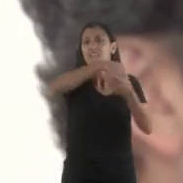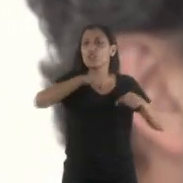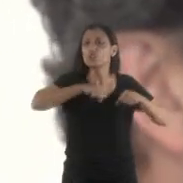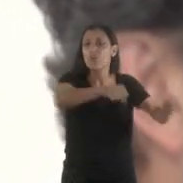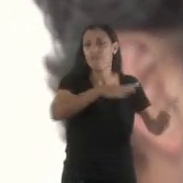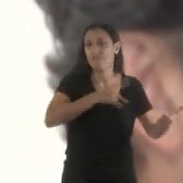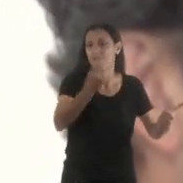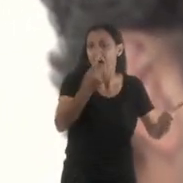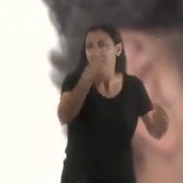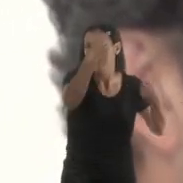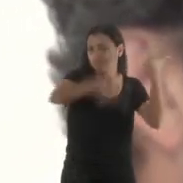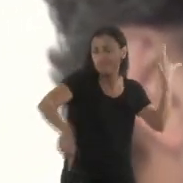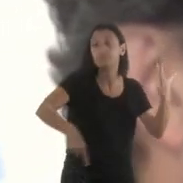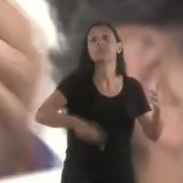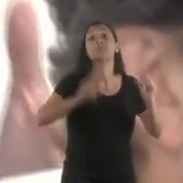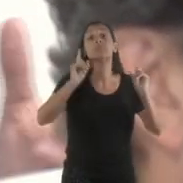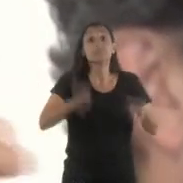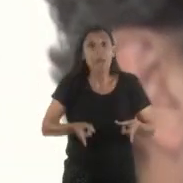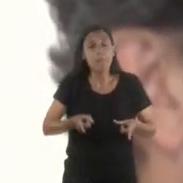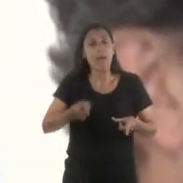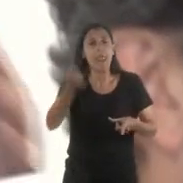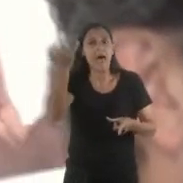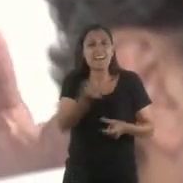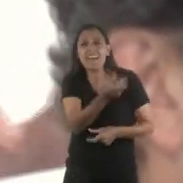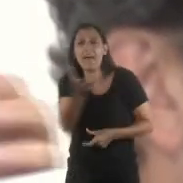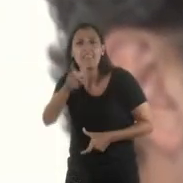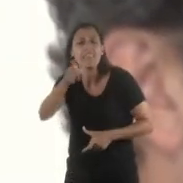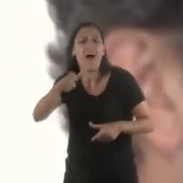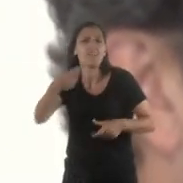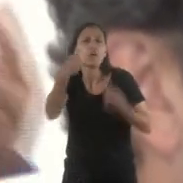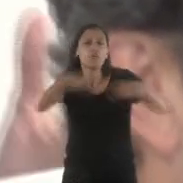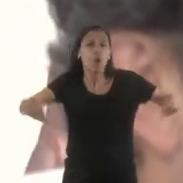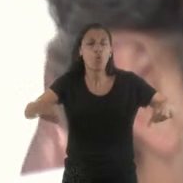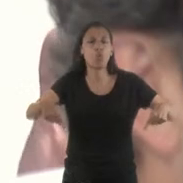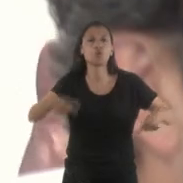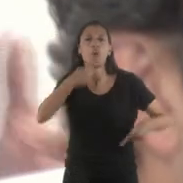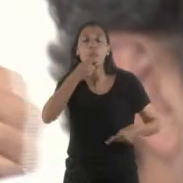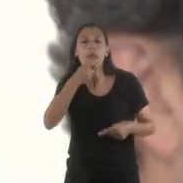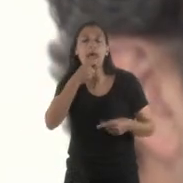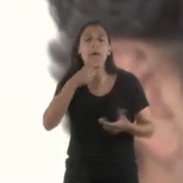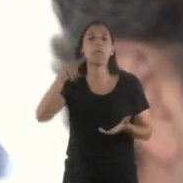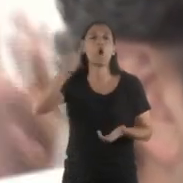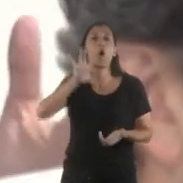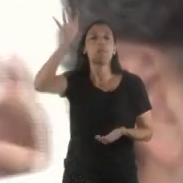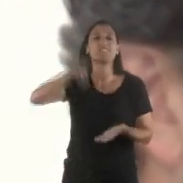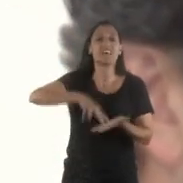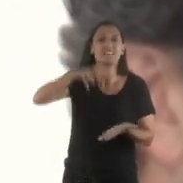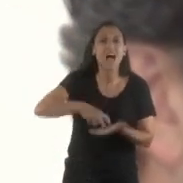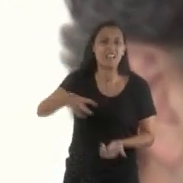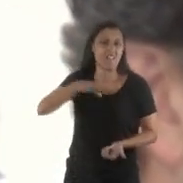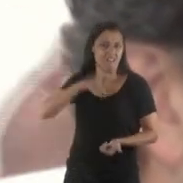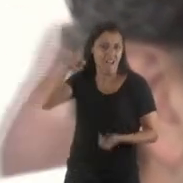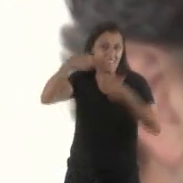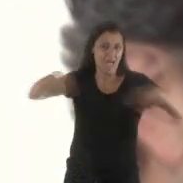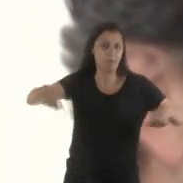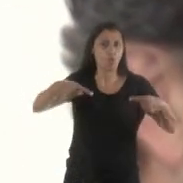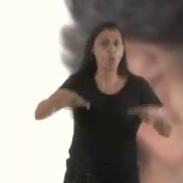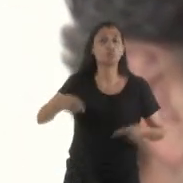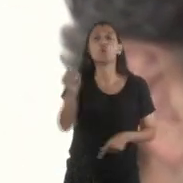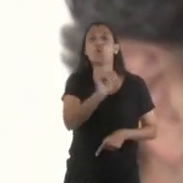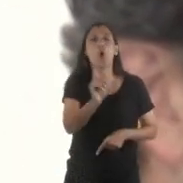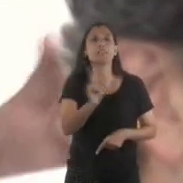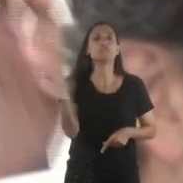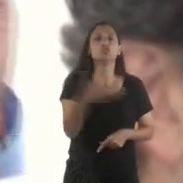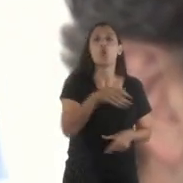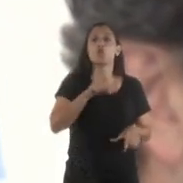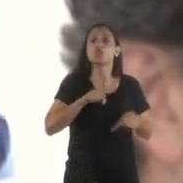no solo en el señalamiento, sino también en el stock. En muchas provincias del interior, como por ejemplo Salta, hay faltantes, no todas las cadenas de los